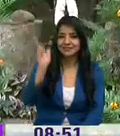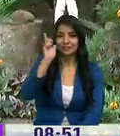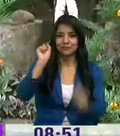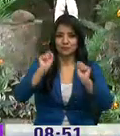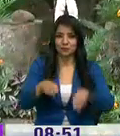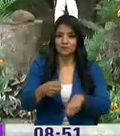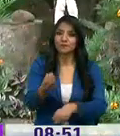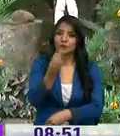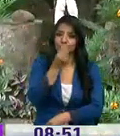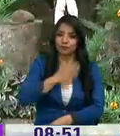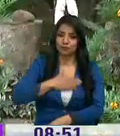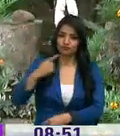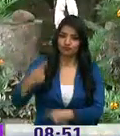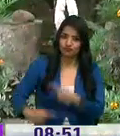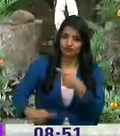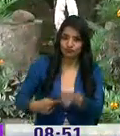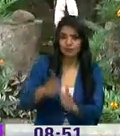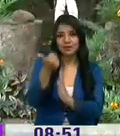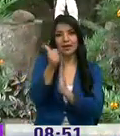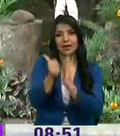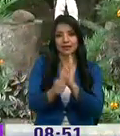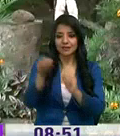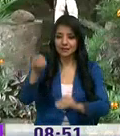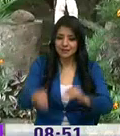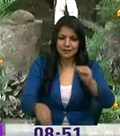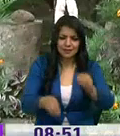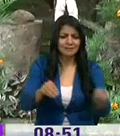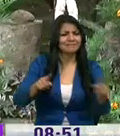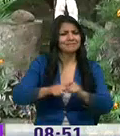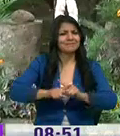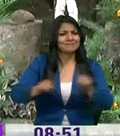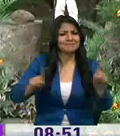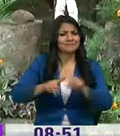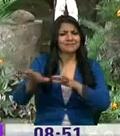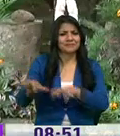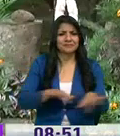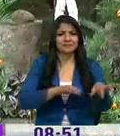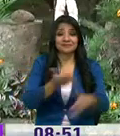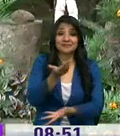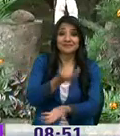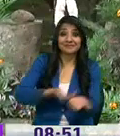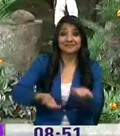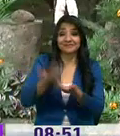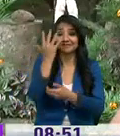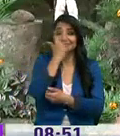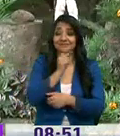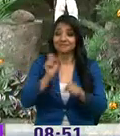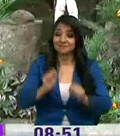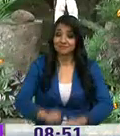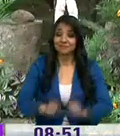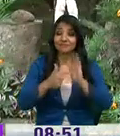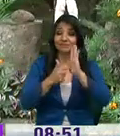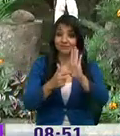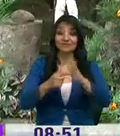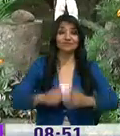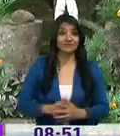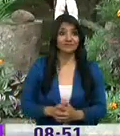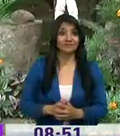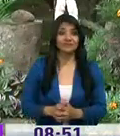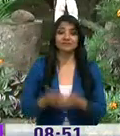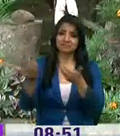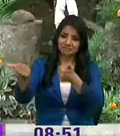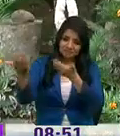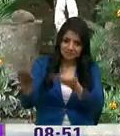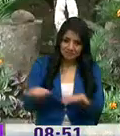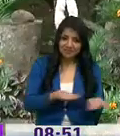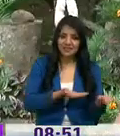a haber asimismo, digamos, artesanías, en fin, diríamos, ¿no? O sea, es un compartimiento que nosotros damos los brazos abiertos